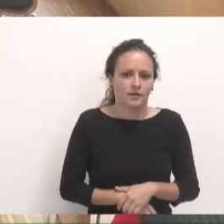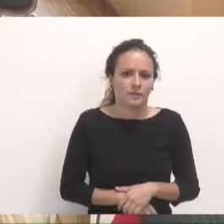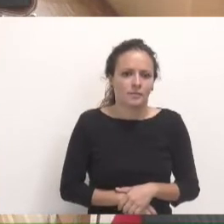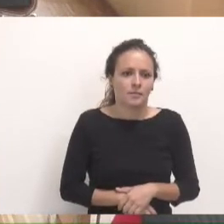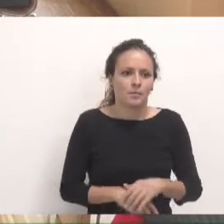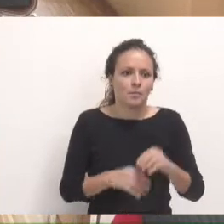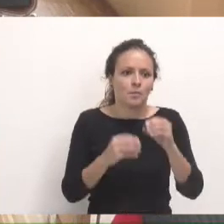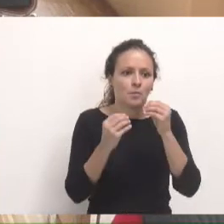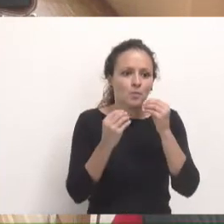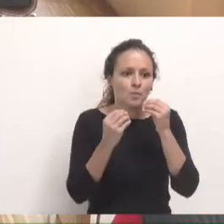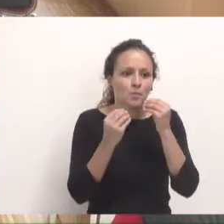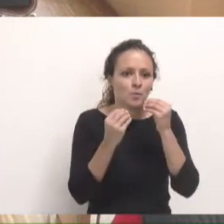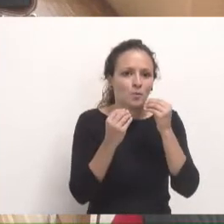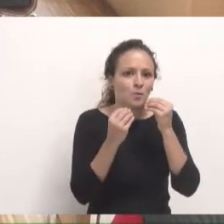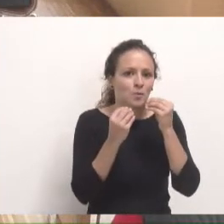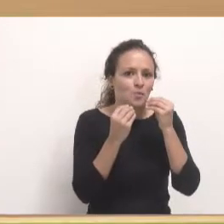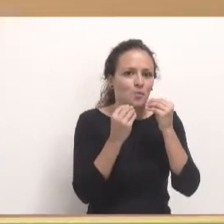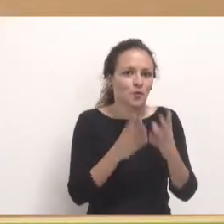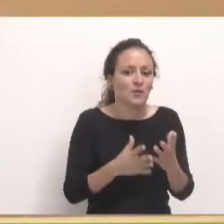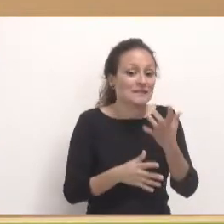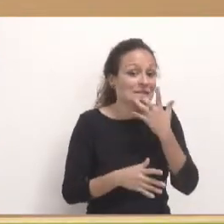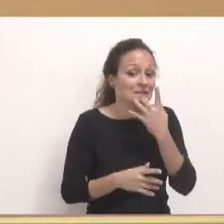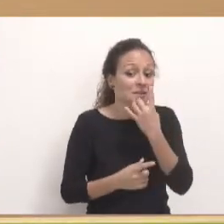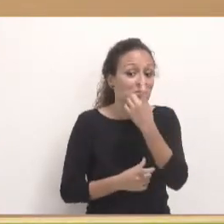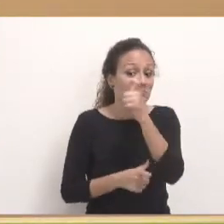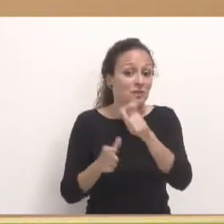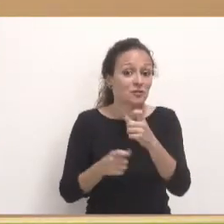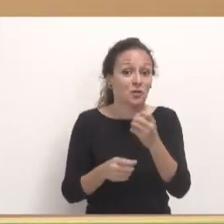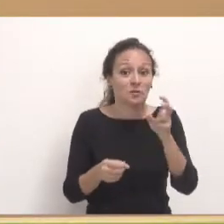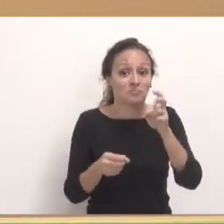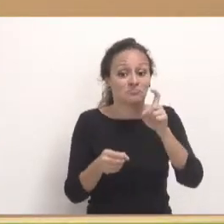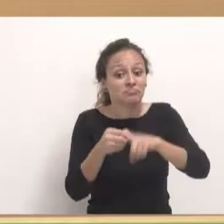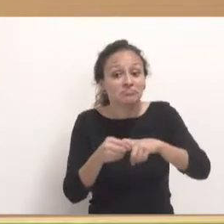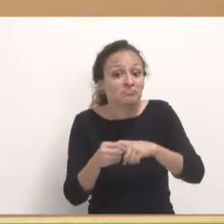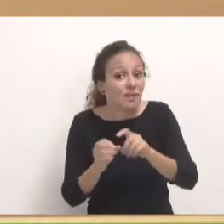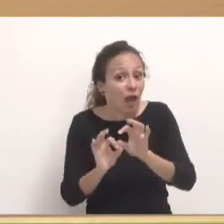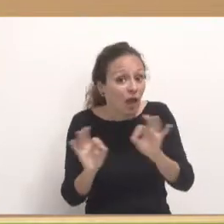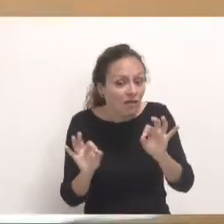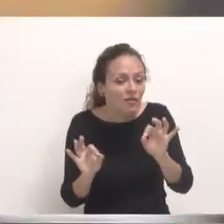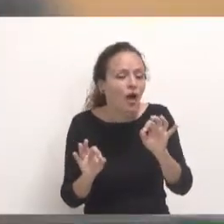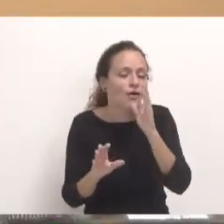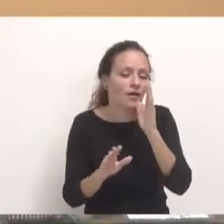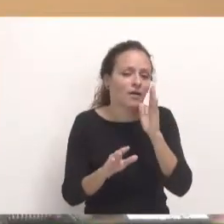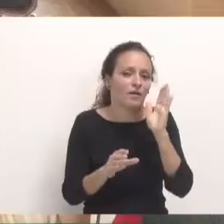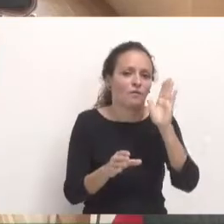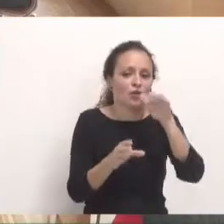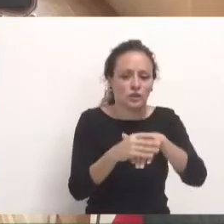Muy bien, si no hay más intervenciones, se produce la votación, por tanto, del punto.